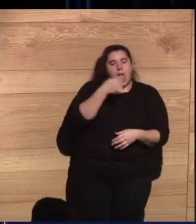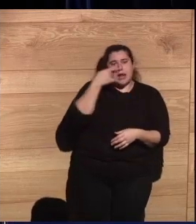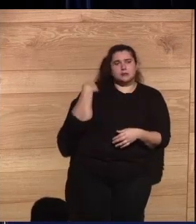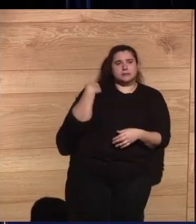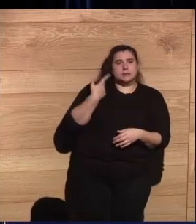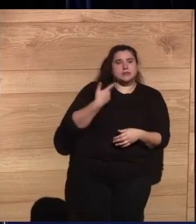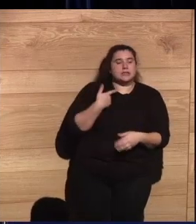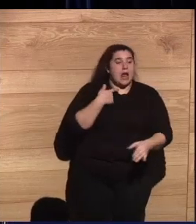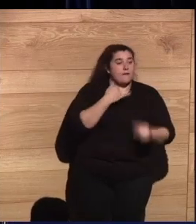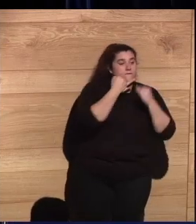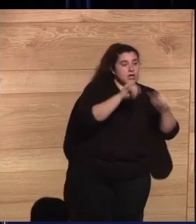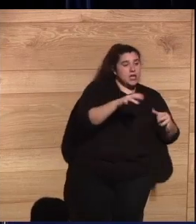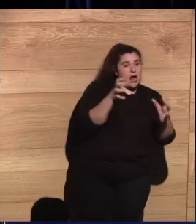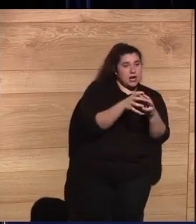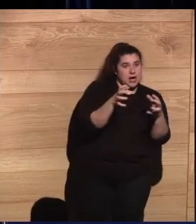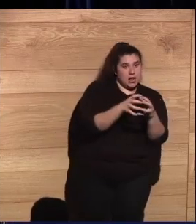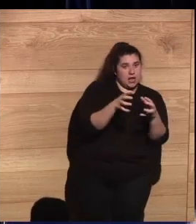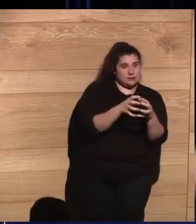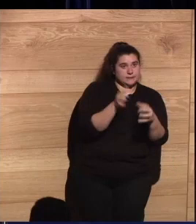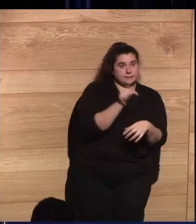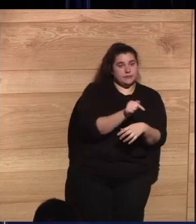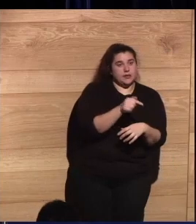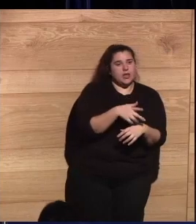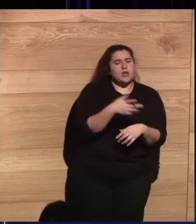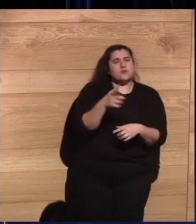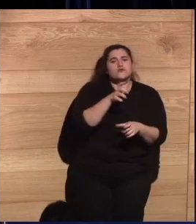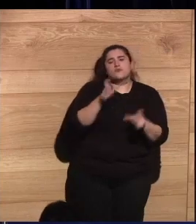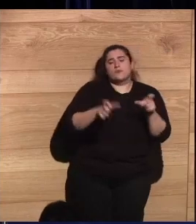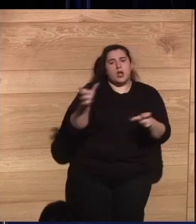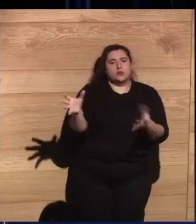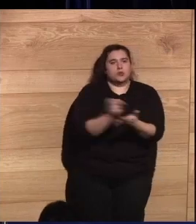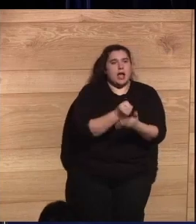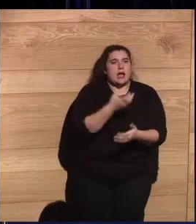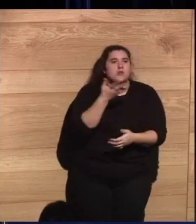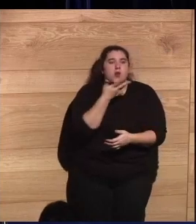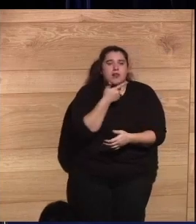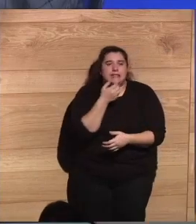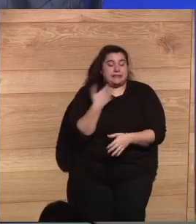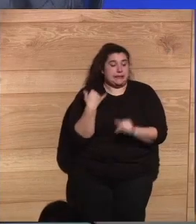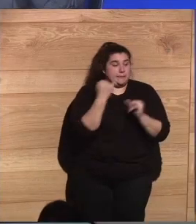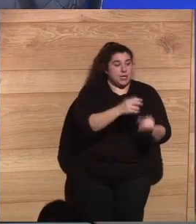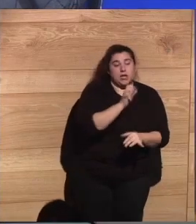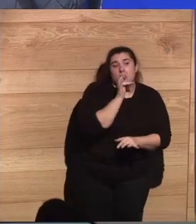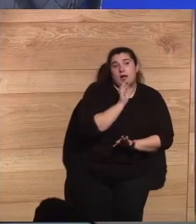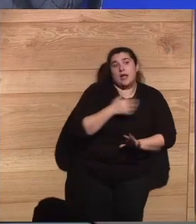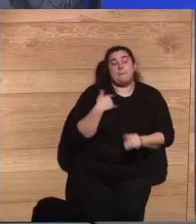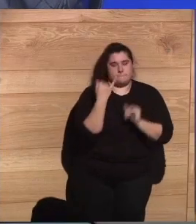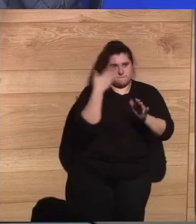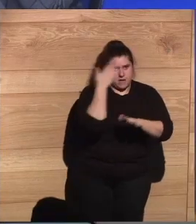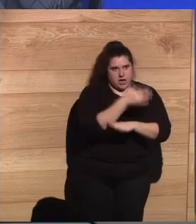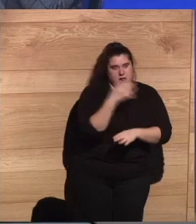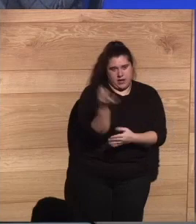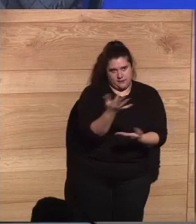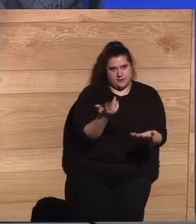Granada, en el Festival de Granada, que conocerán todos ustedes, si no han estado ya, vayan, porque es el mejor festival,